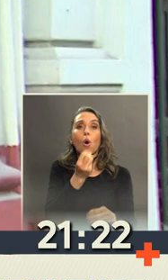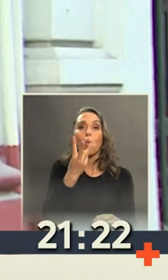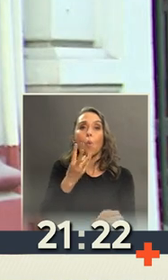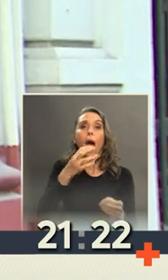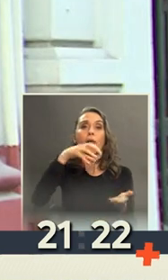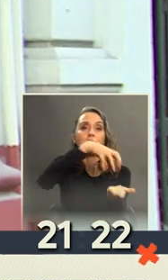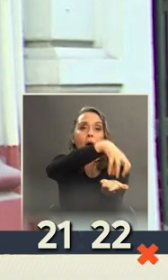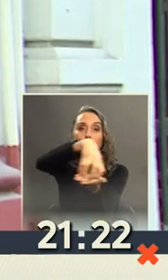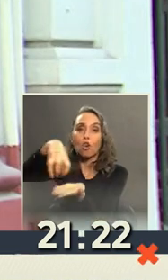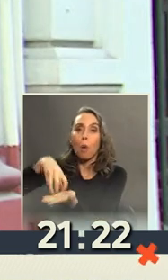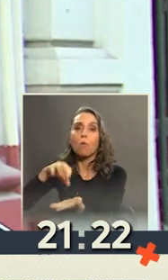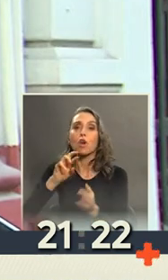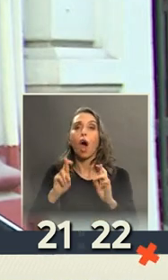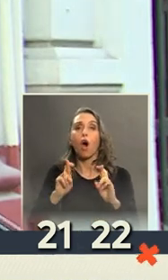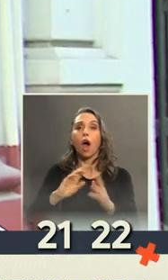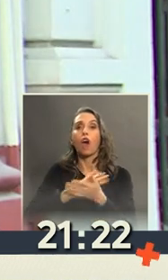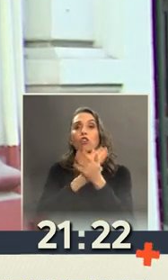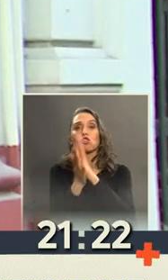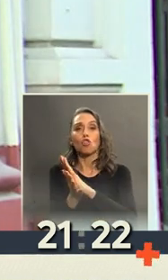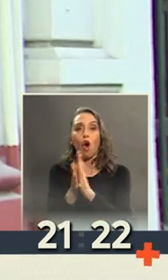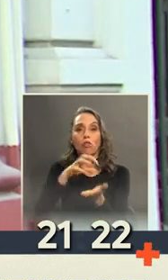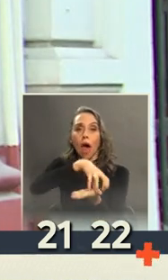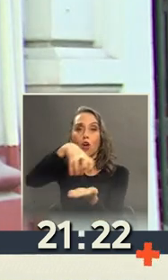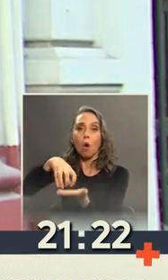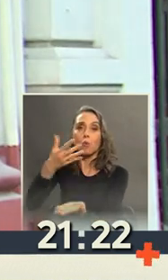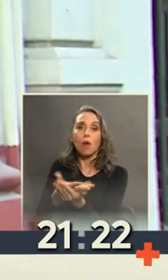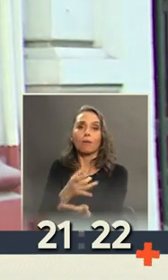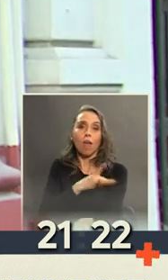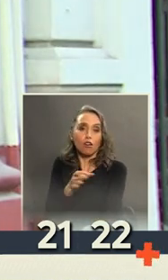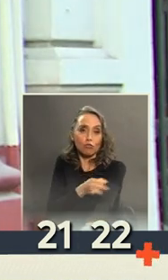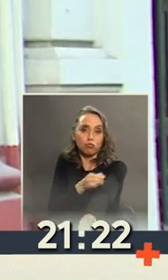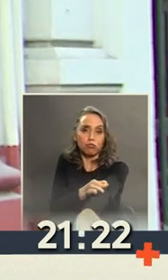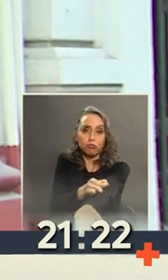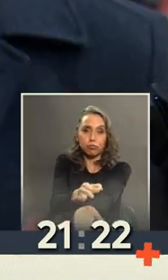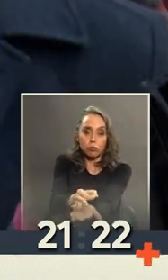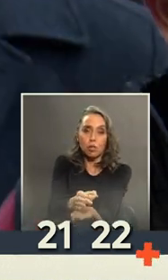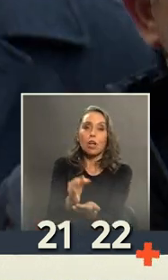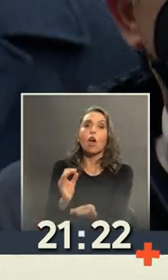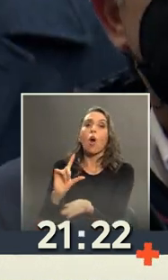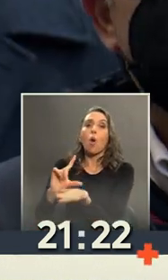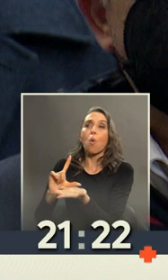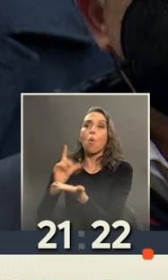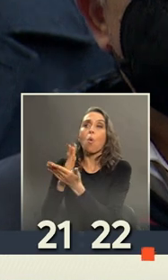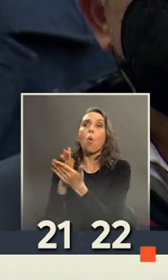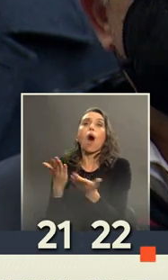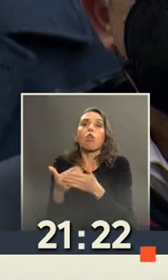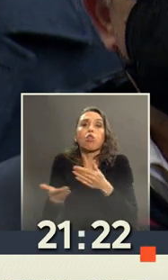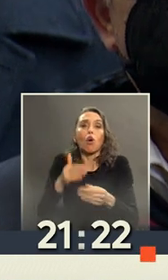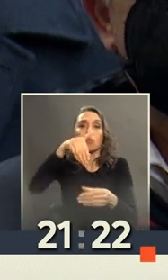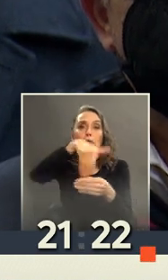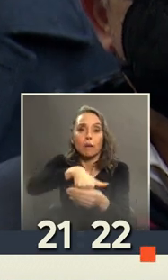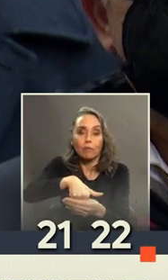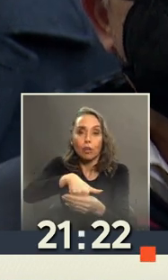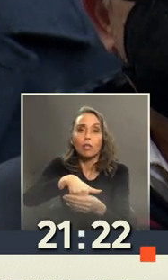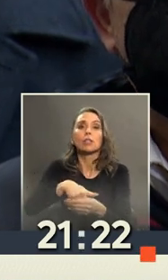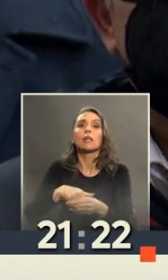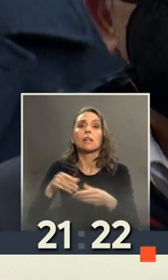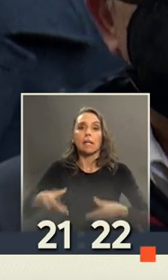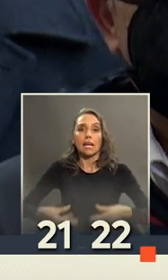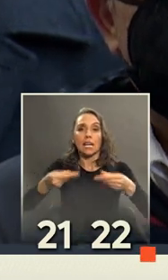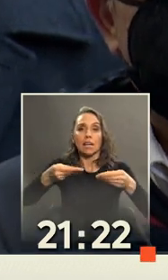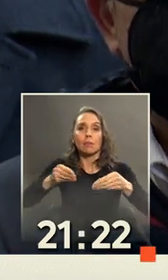ojalá sea la totalidad de las comunas del país, ya tener los locales de votación. Va a tener que distribuir los padrones, va a tener